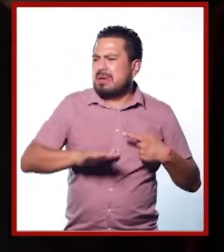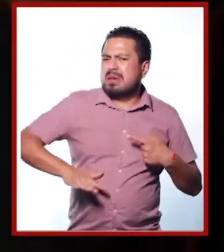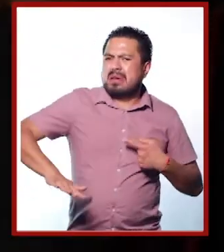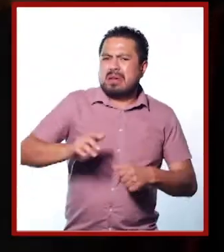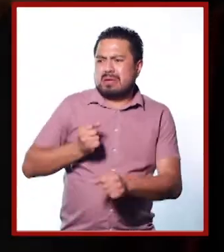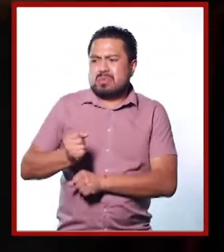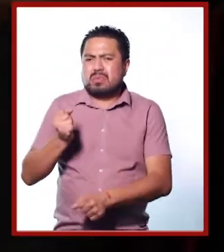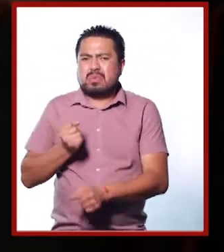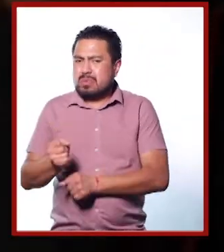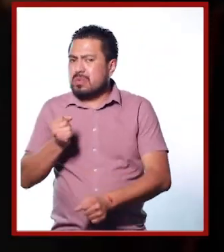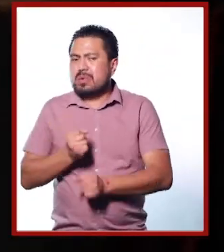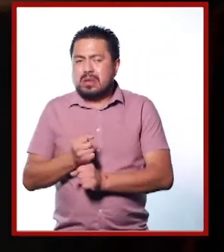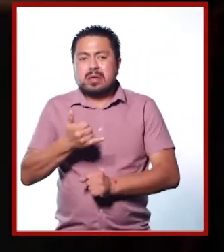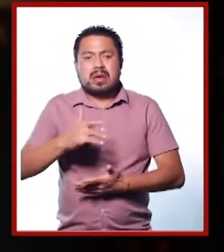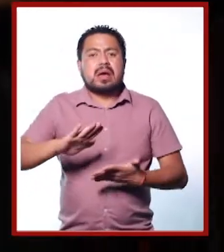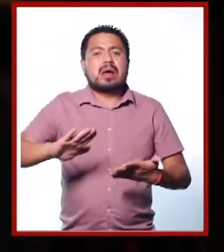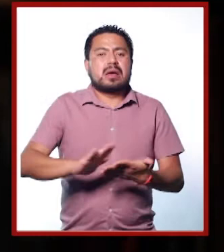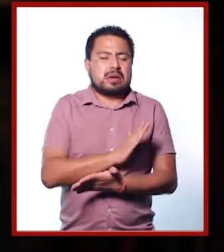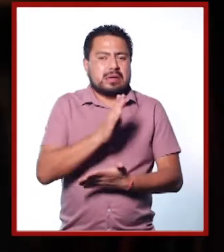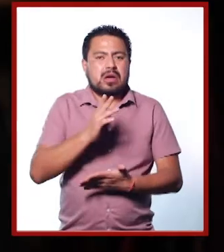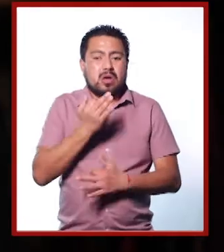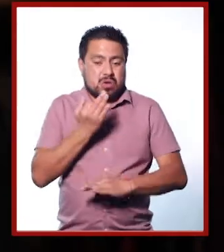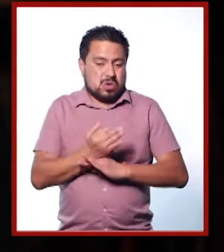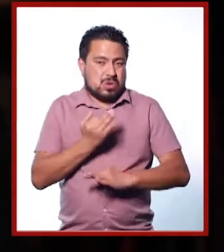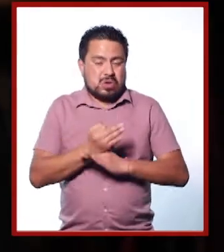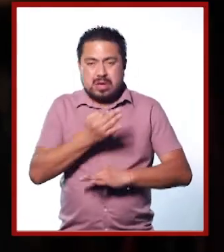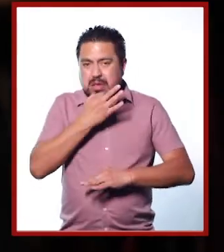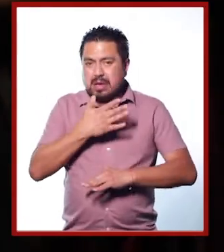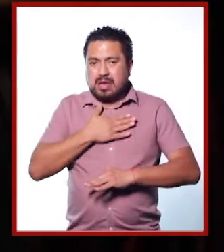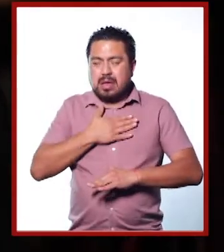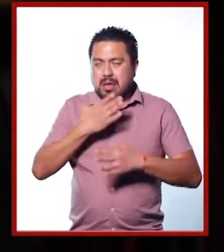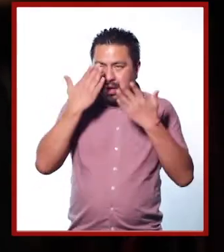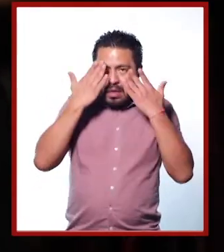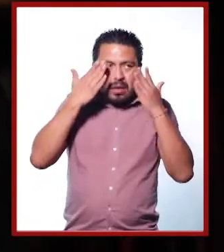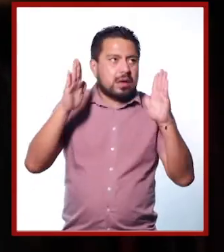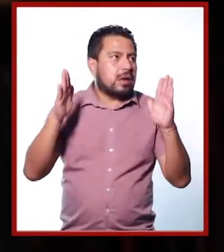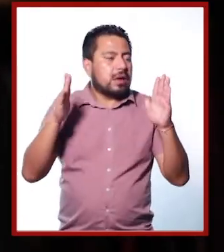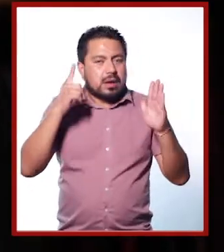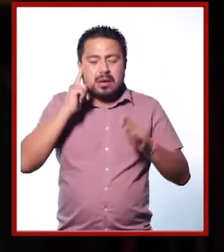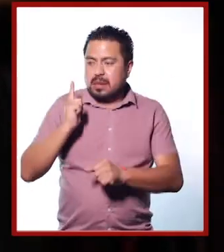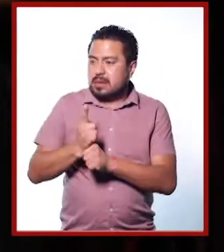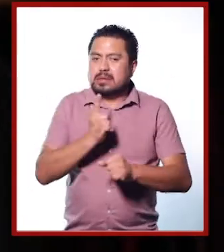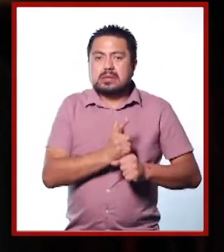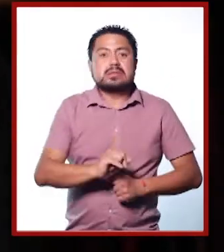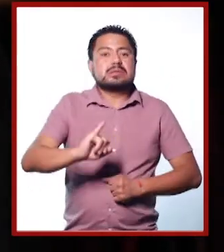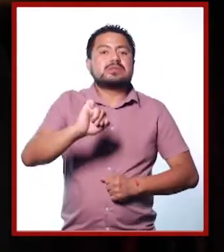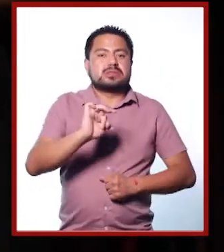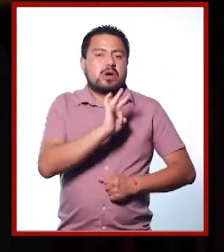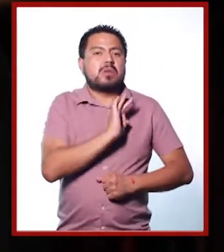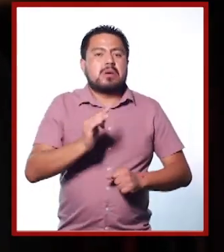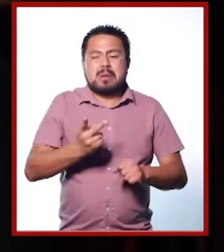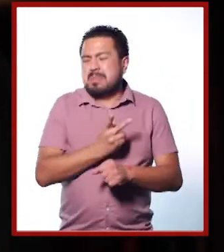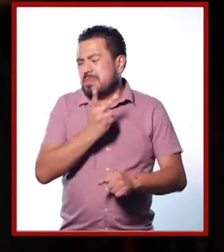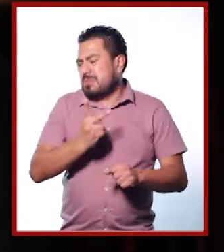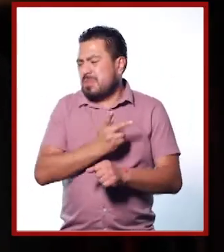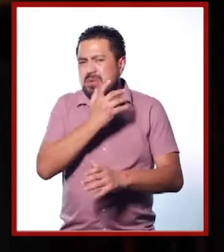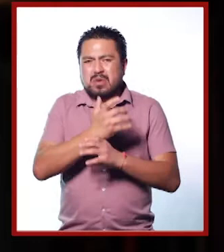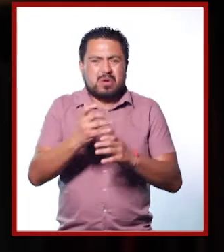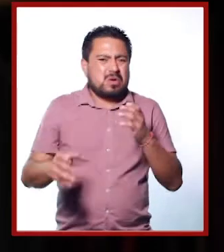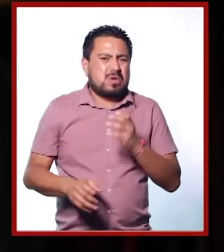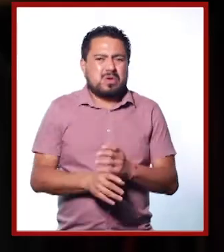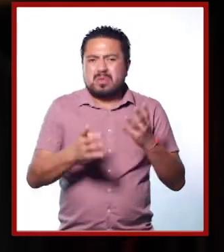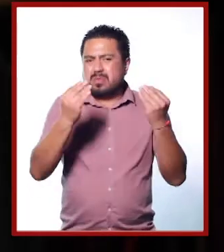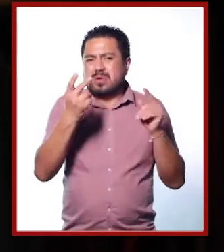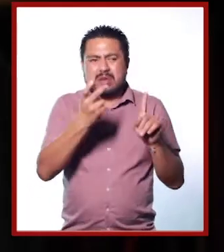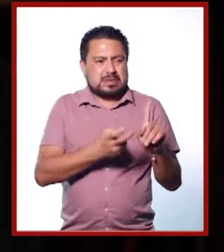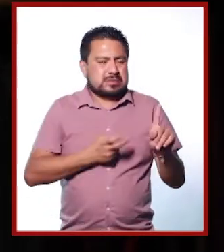personas que son violentadas. Y pues nos acabas de abrir los ojos para ver que sí pueden pasar muchas cosas por esto,